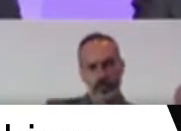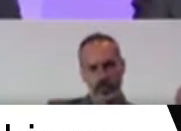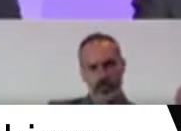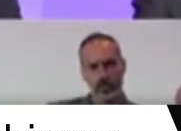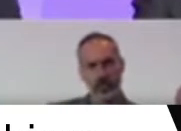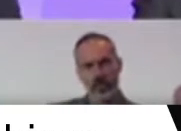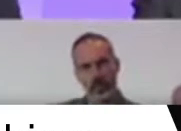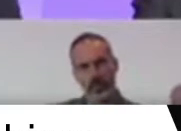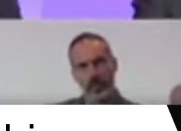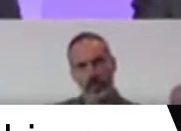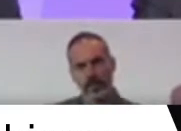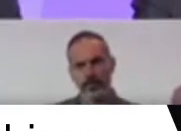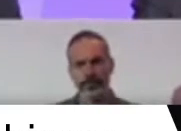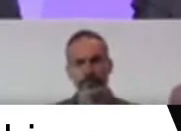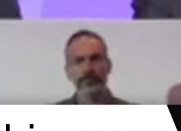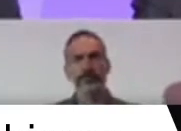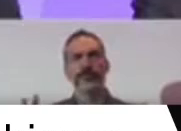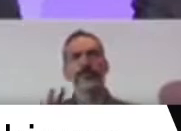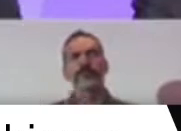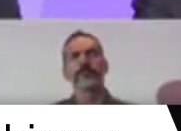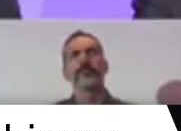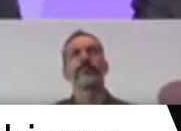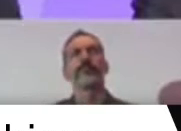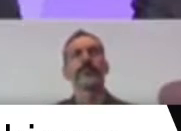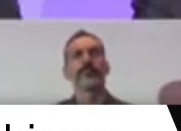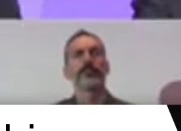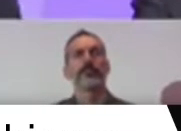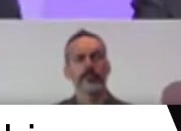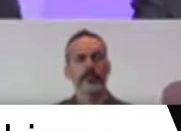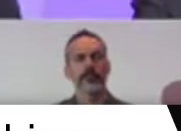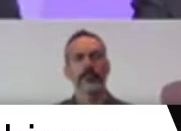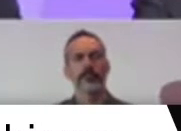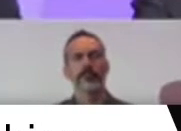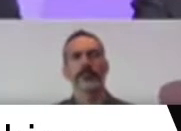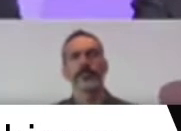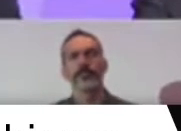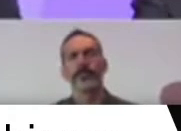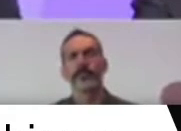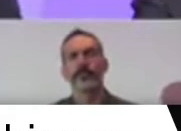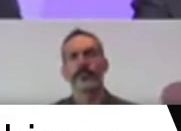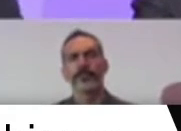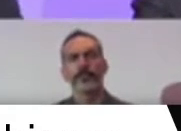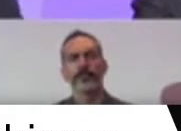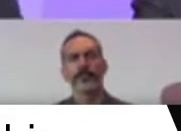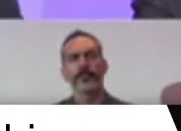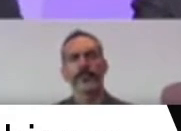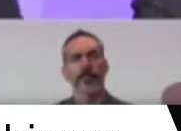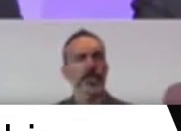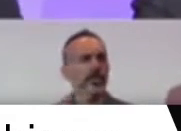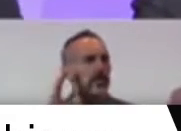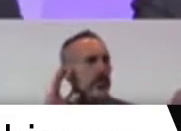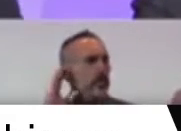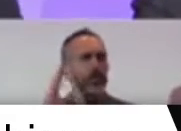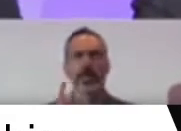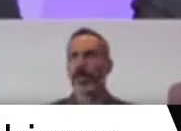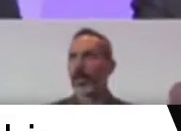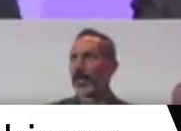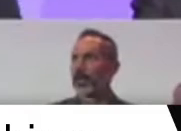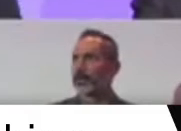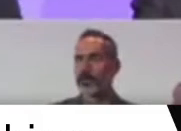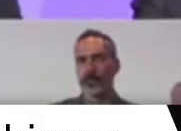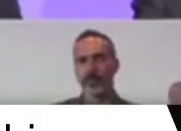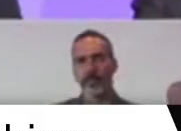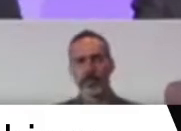coalición. Así llegamos y así hemos gobernado, sumando las propuestas, la pluralidad de